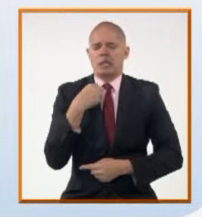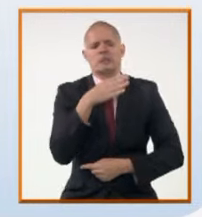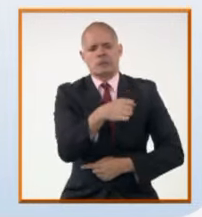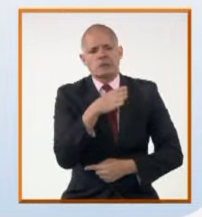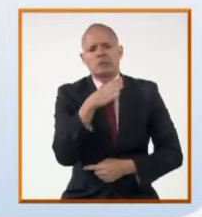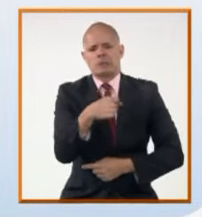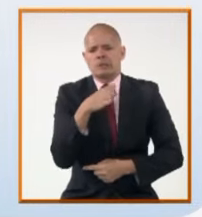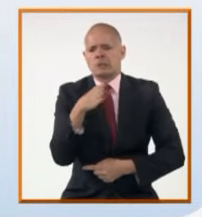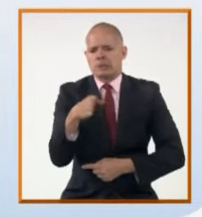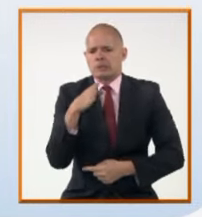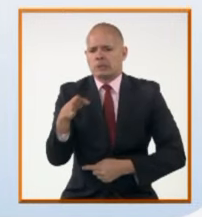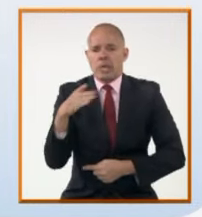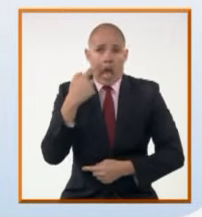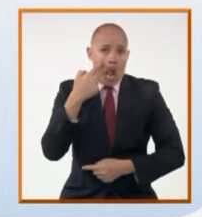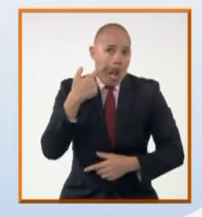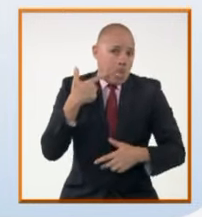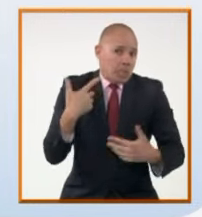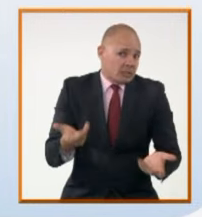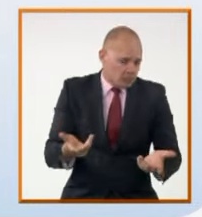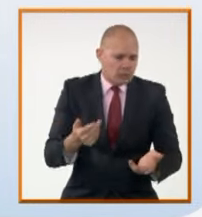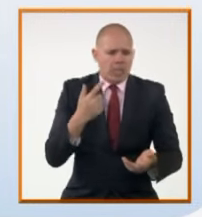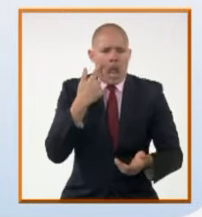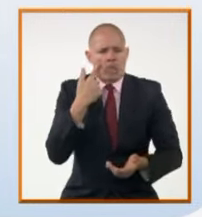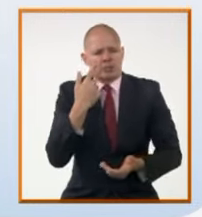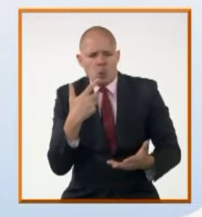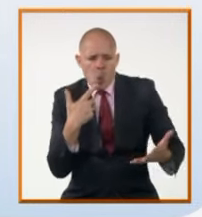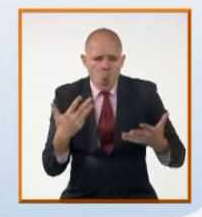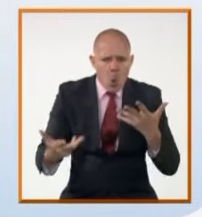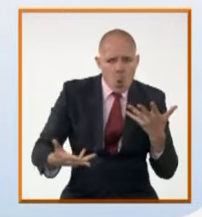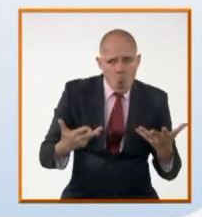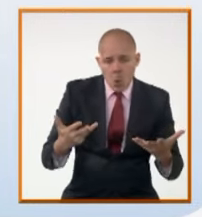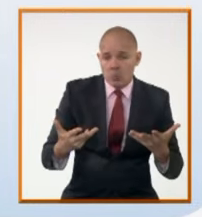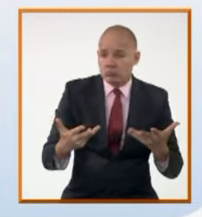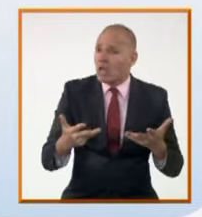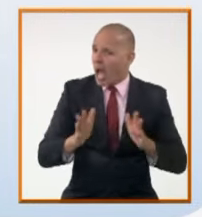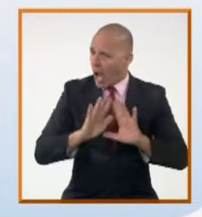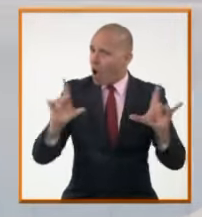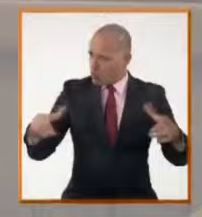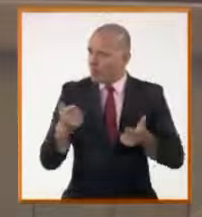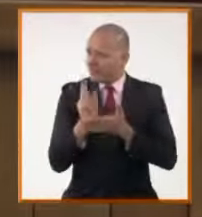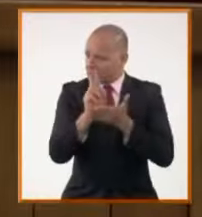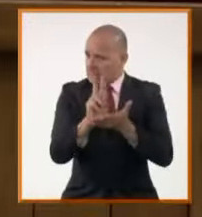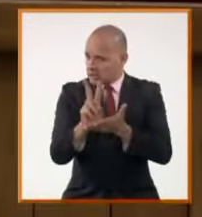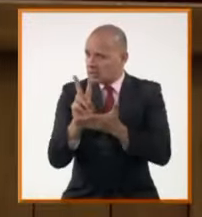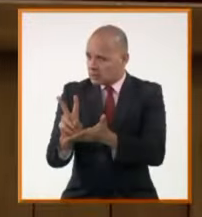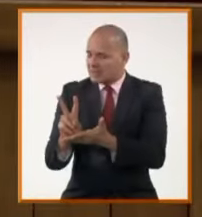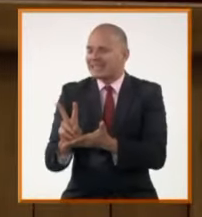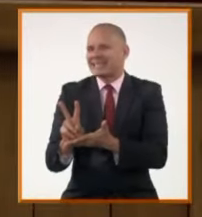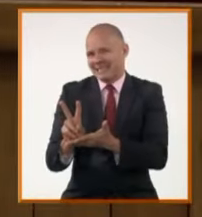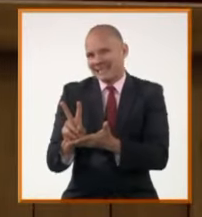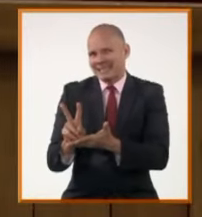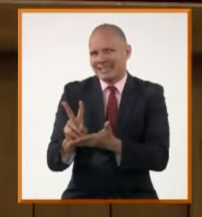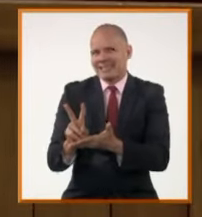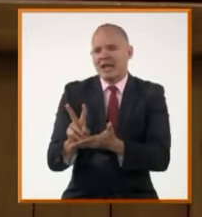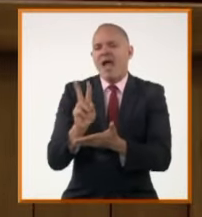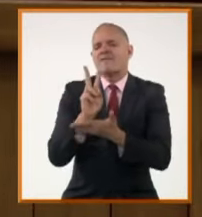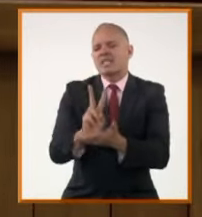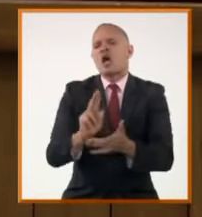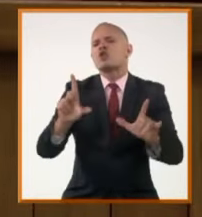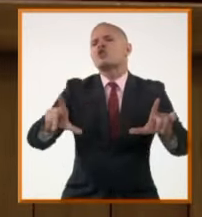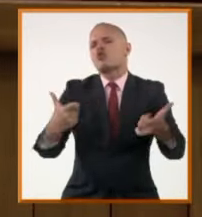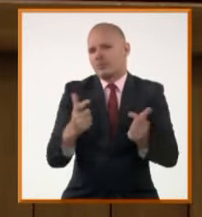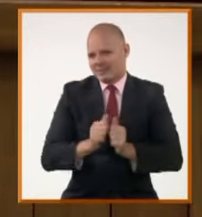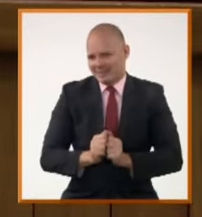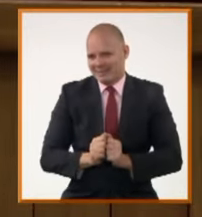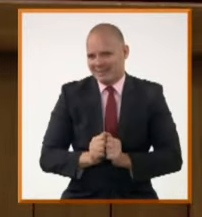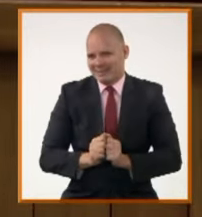activa, económica y social del país. ¿Por qué? Porque no siempre se ha priorizado la actualización de los sistemas de